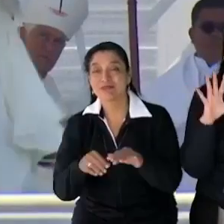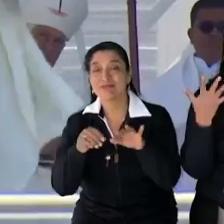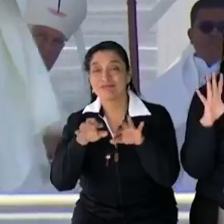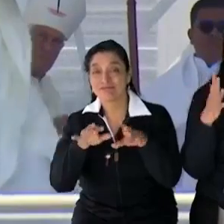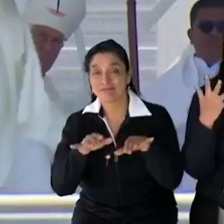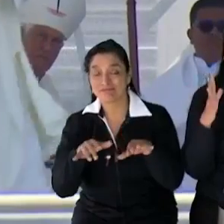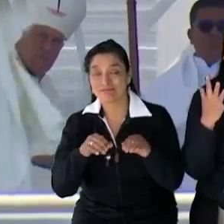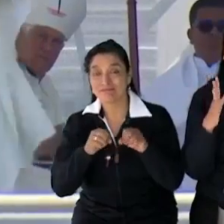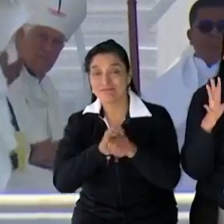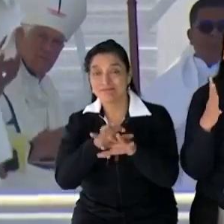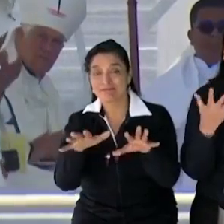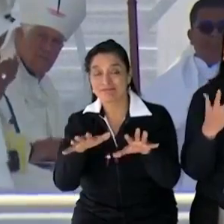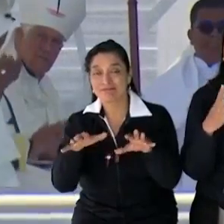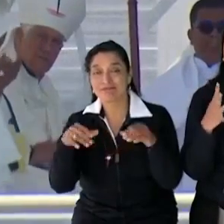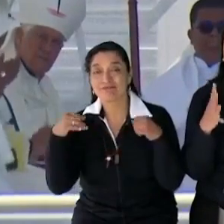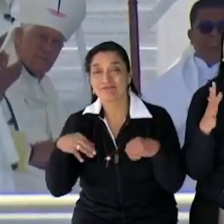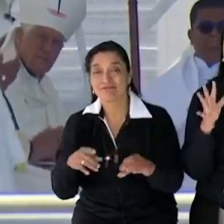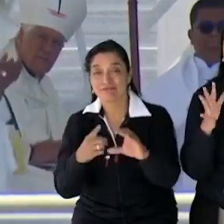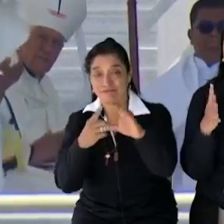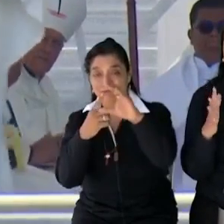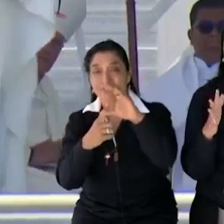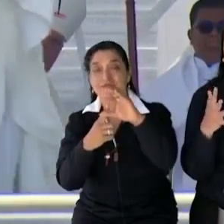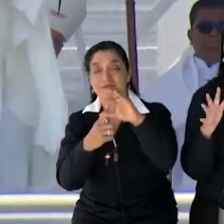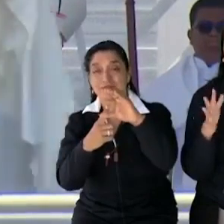secretario general del Congreso.